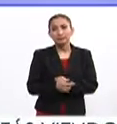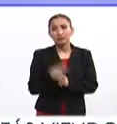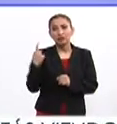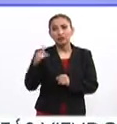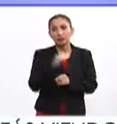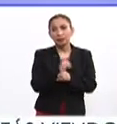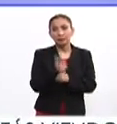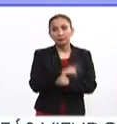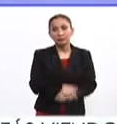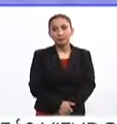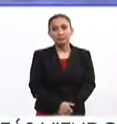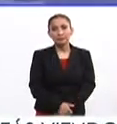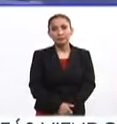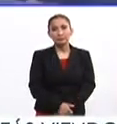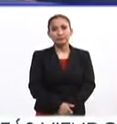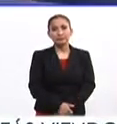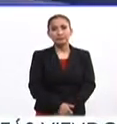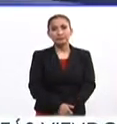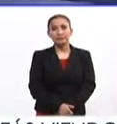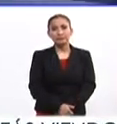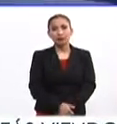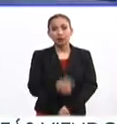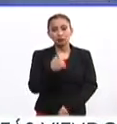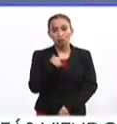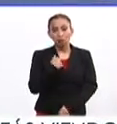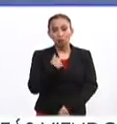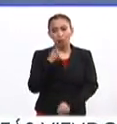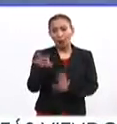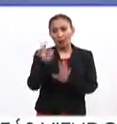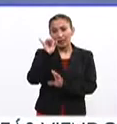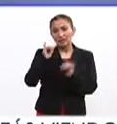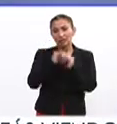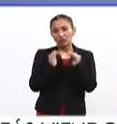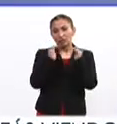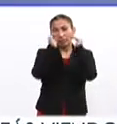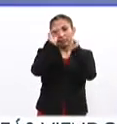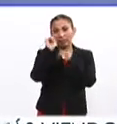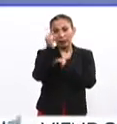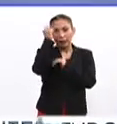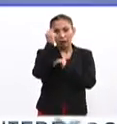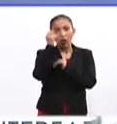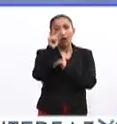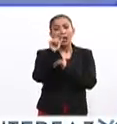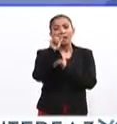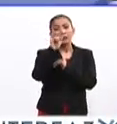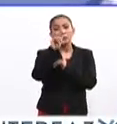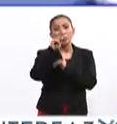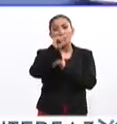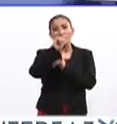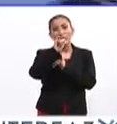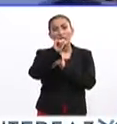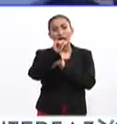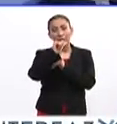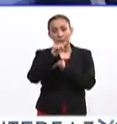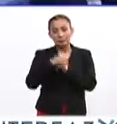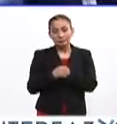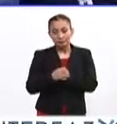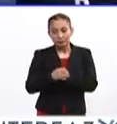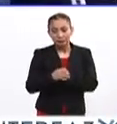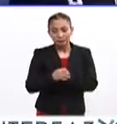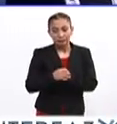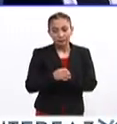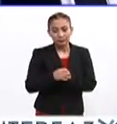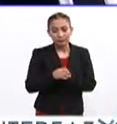de tu carrera, obviamente. Yo elegí al Instituto Superior Técnico de Lisboa y